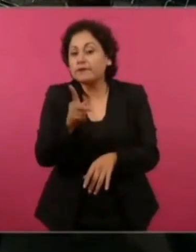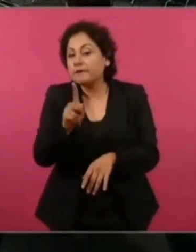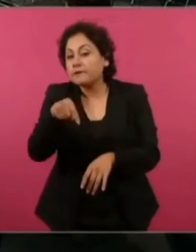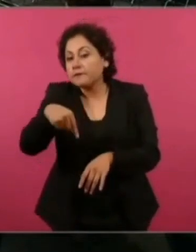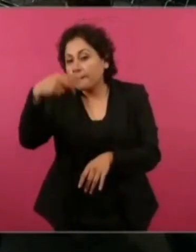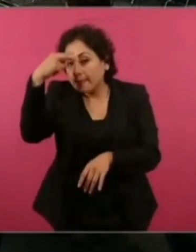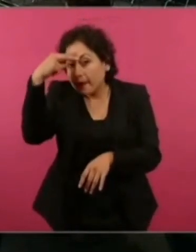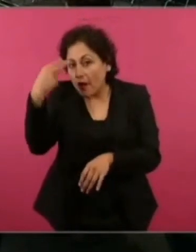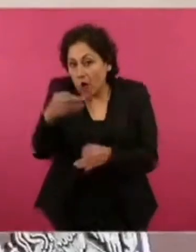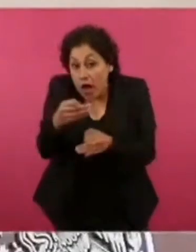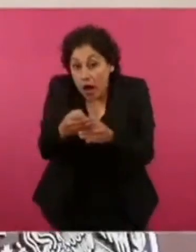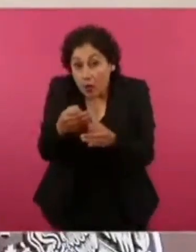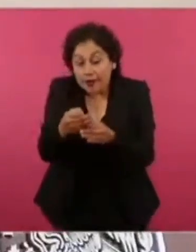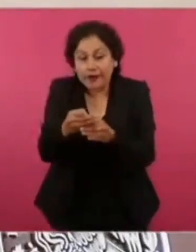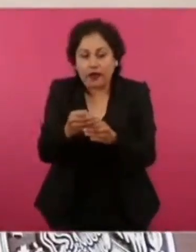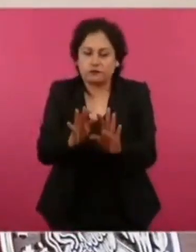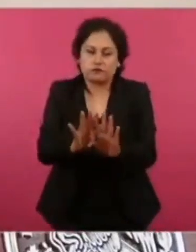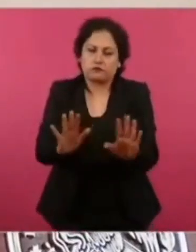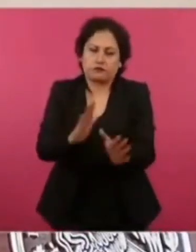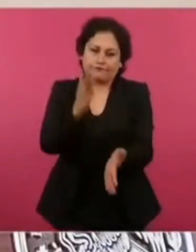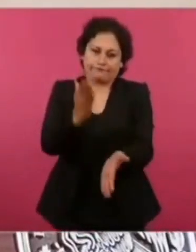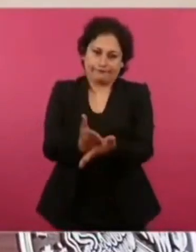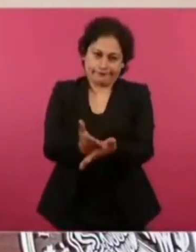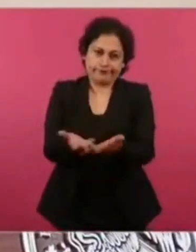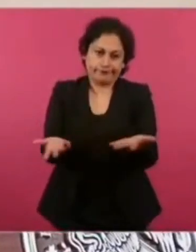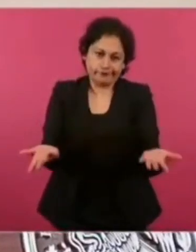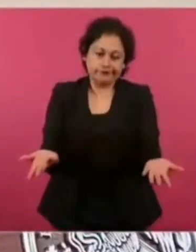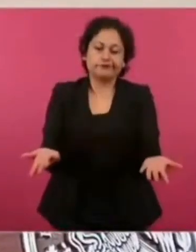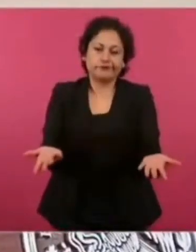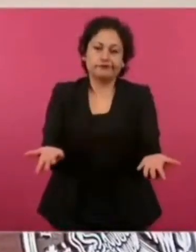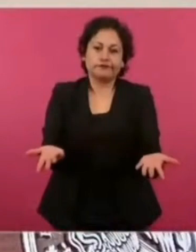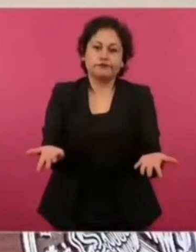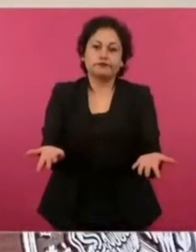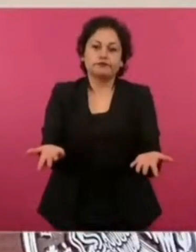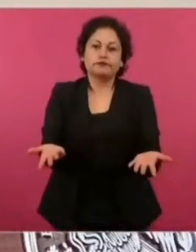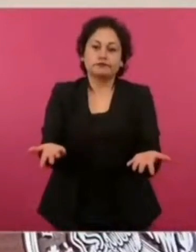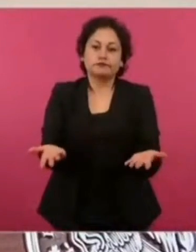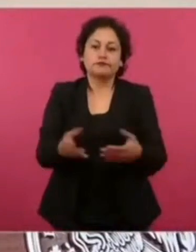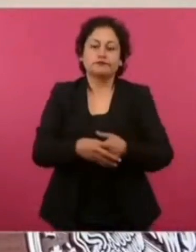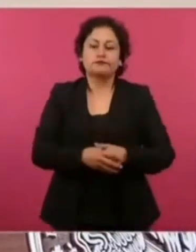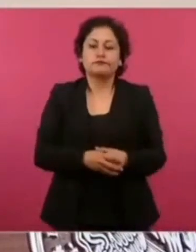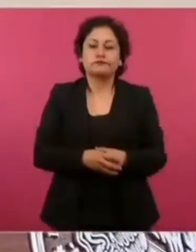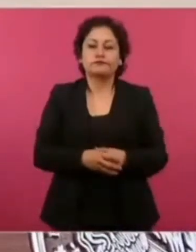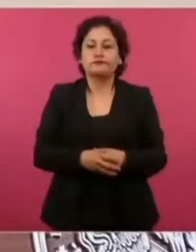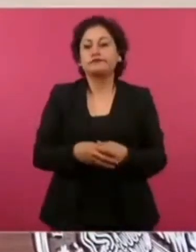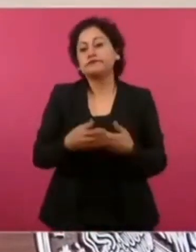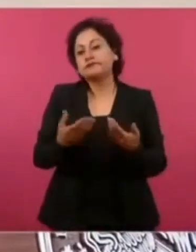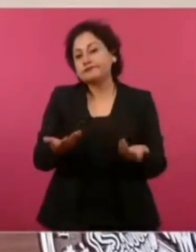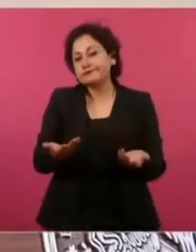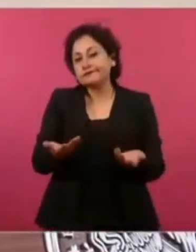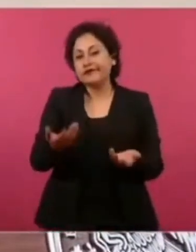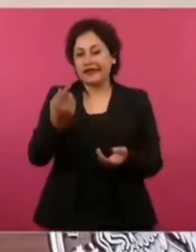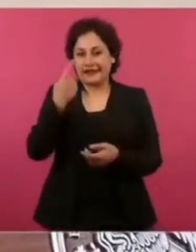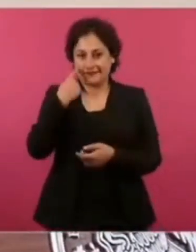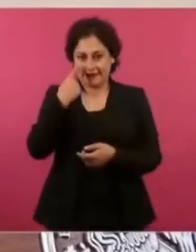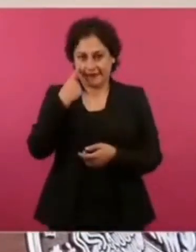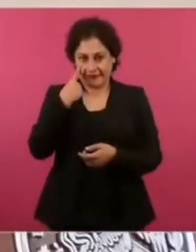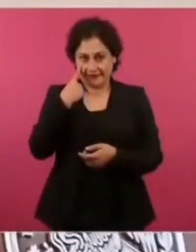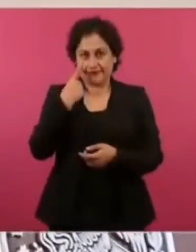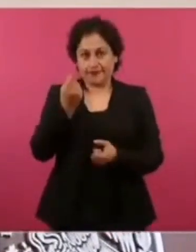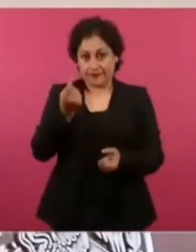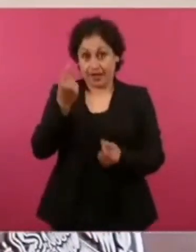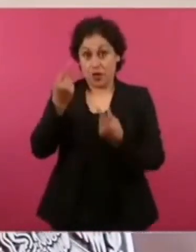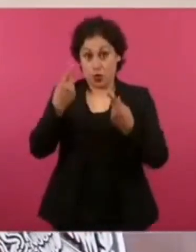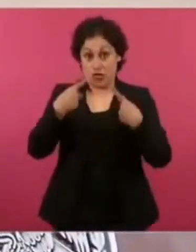Eso es lo que quisieran que sucediera, ¿no? Que siguiera sucediendo. Nuestros adversarios, los dueños de